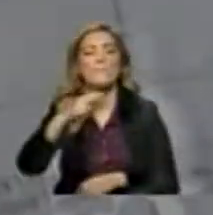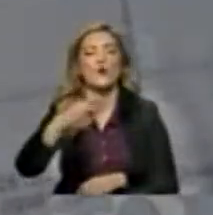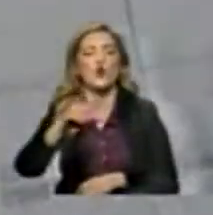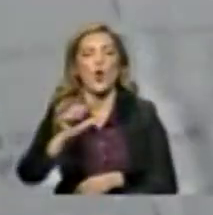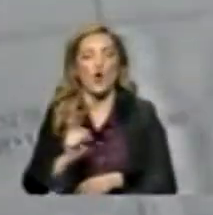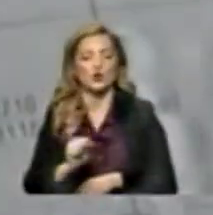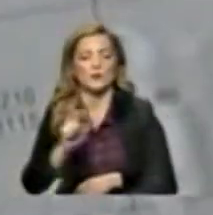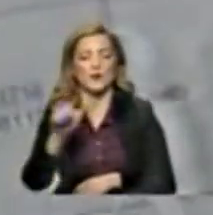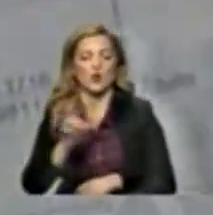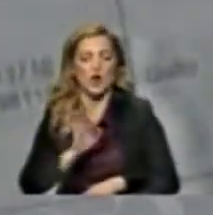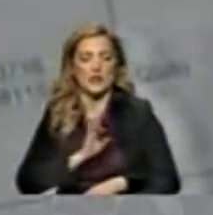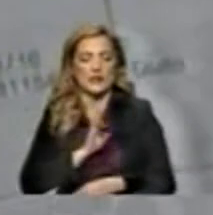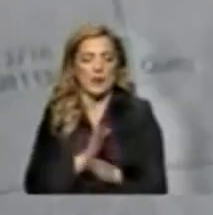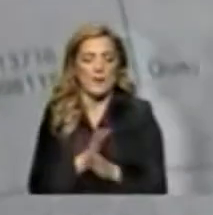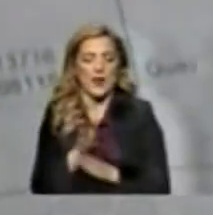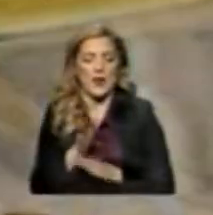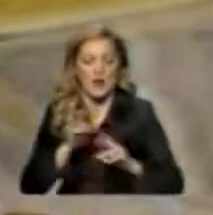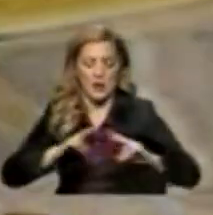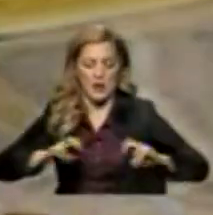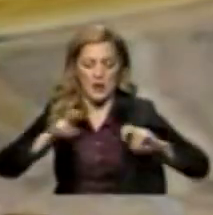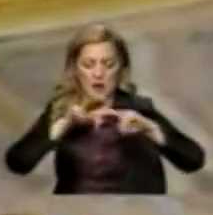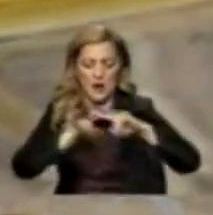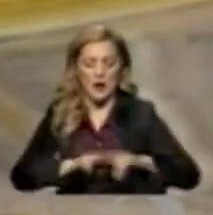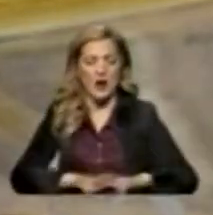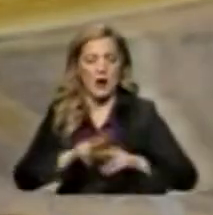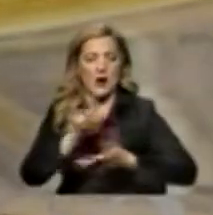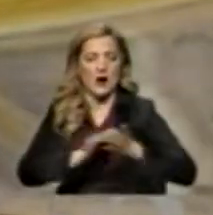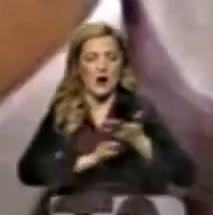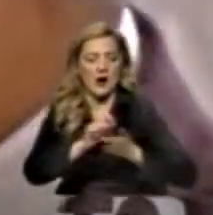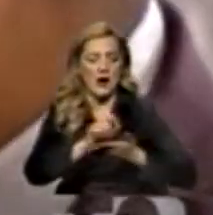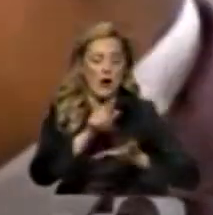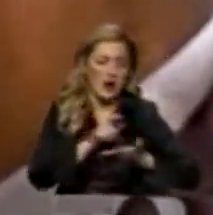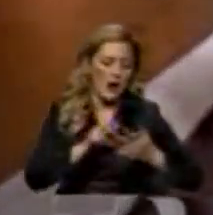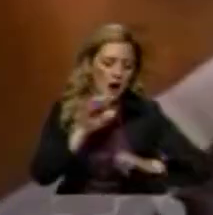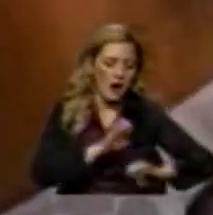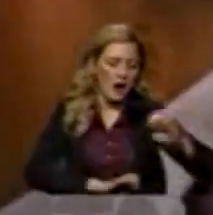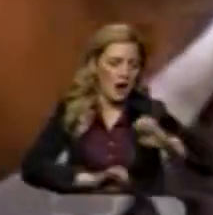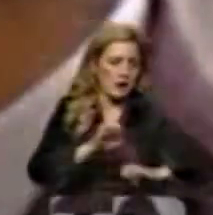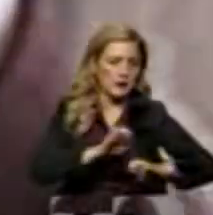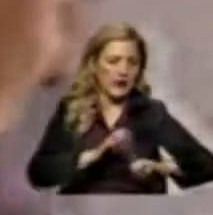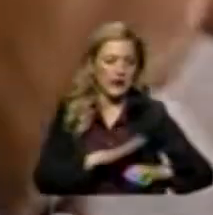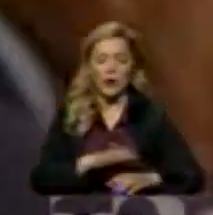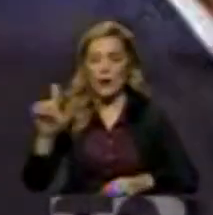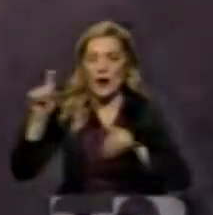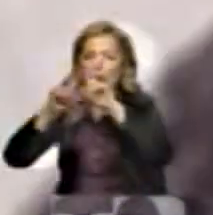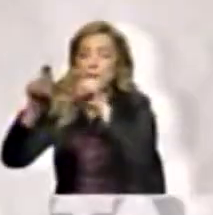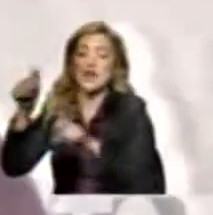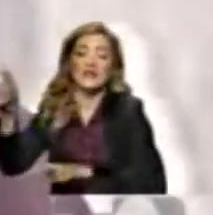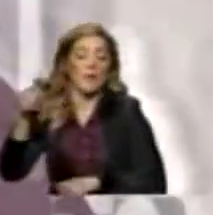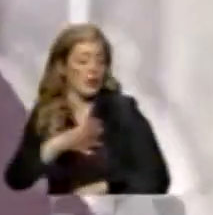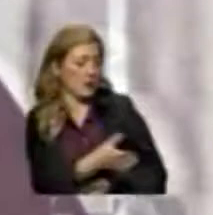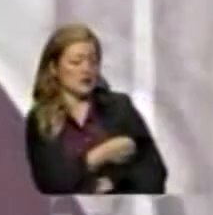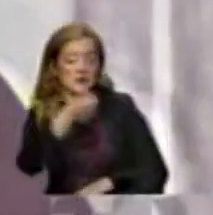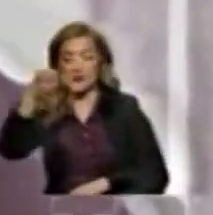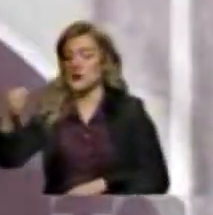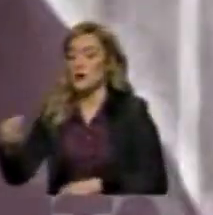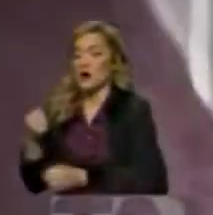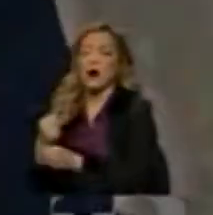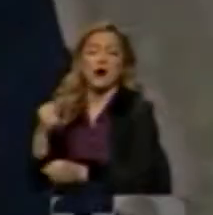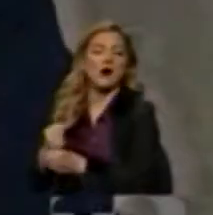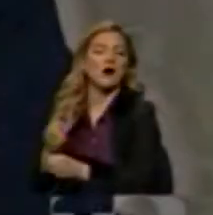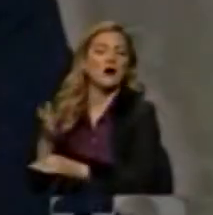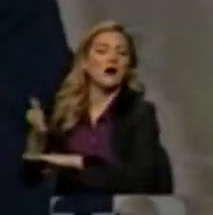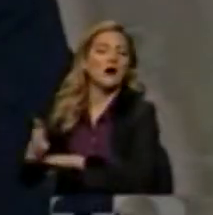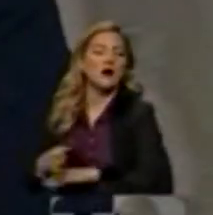realizó el cuestionado informe de reservas, fue también contratado de inmediato por la empresa. Su abogado dice que lo criminalizan por trabajar.